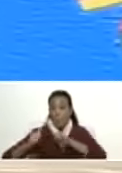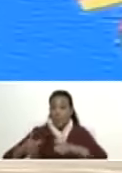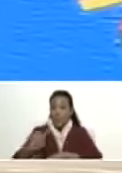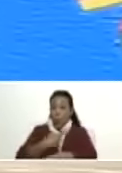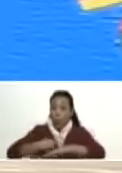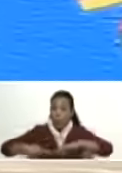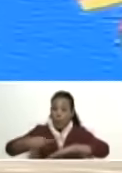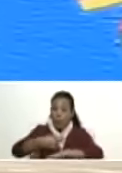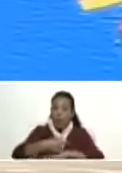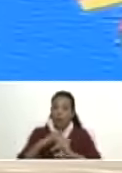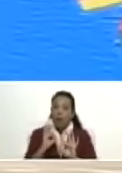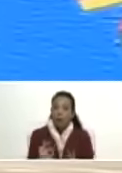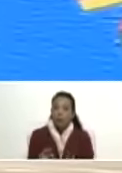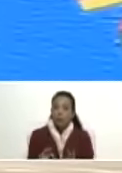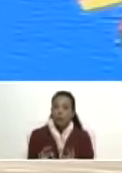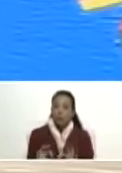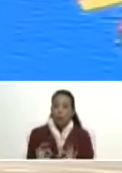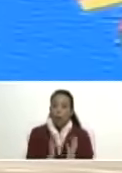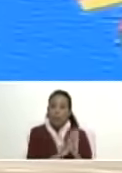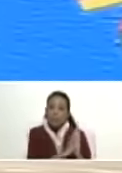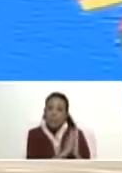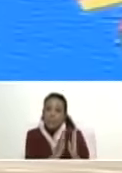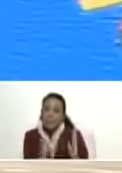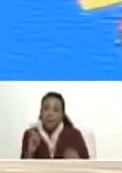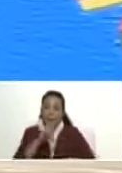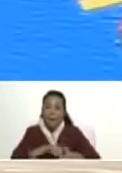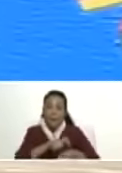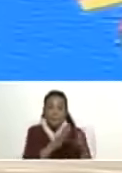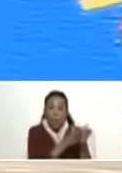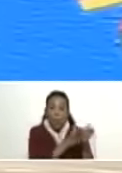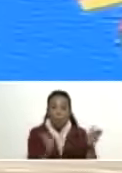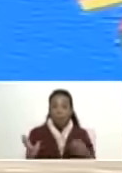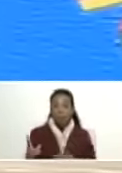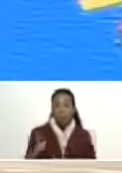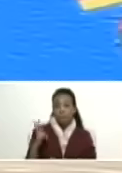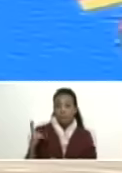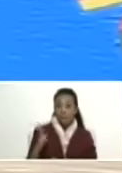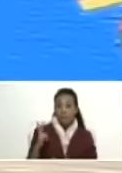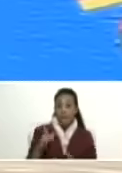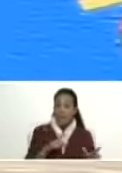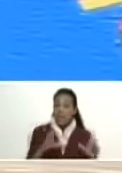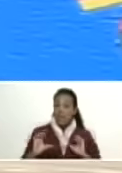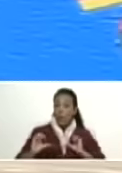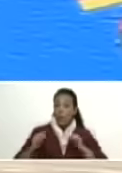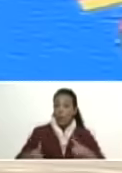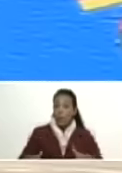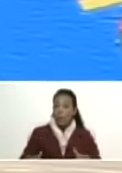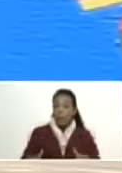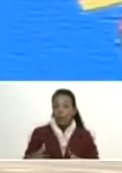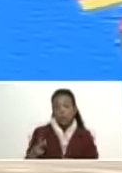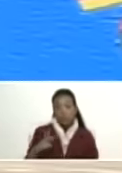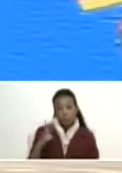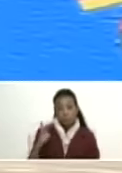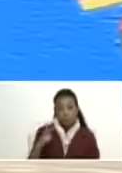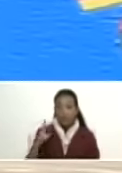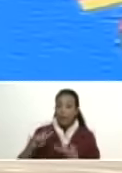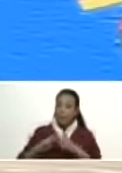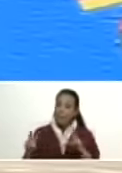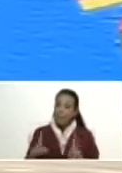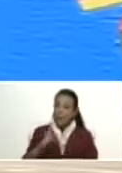1999 inauguró una etapa de diplomacia activa, de diplomacia de